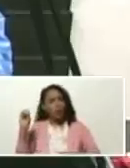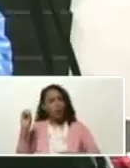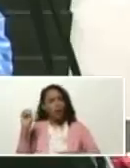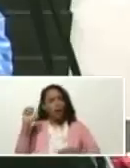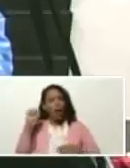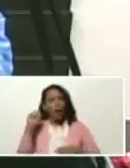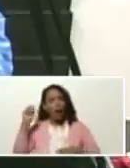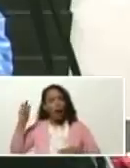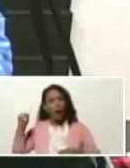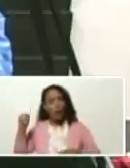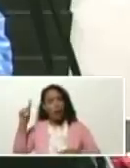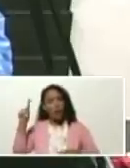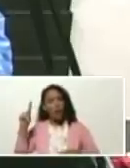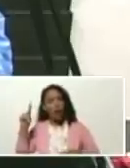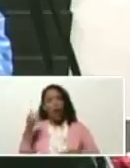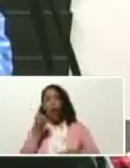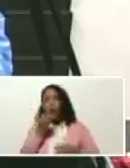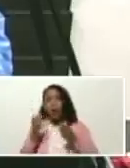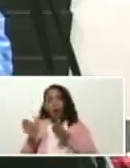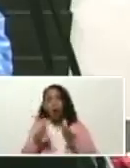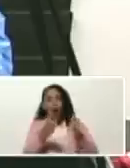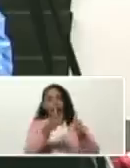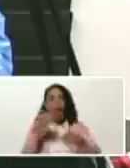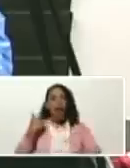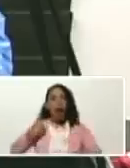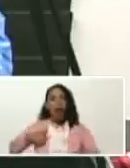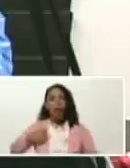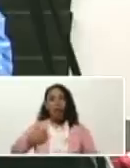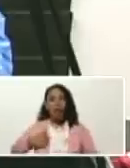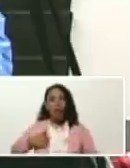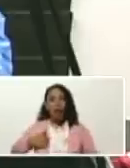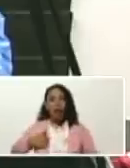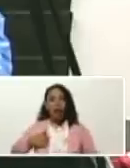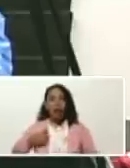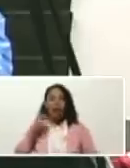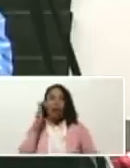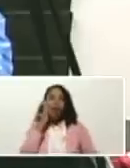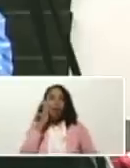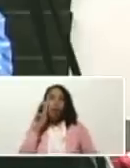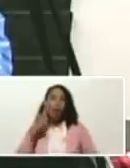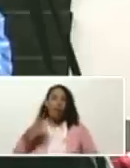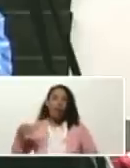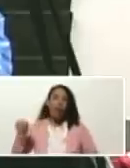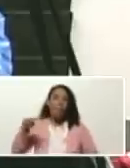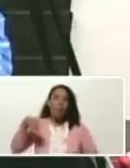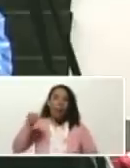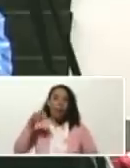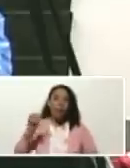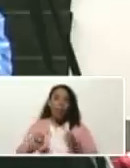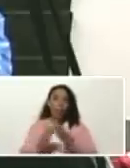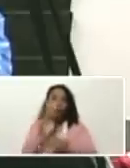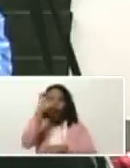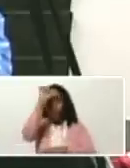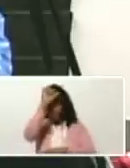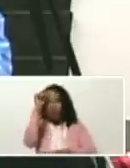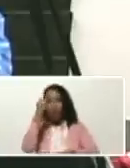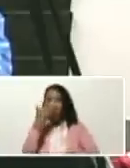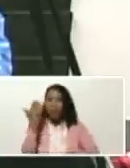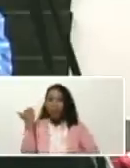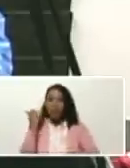de Buenos Aires la radio de las madres de la Plaza de Mayo el domingo pasado